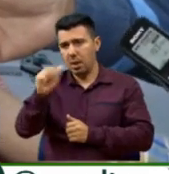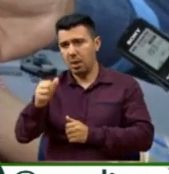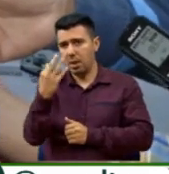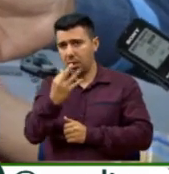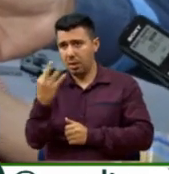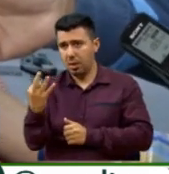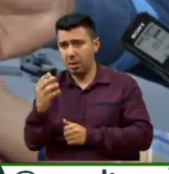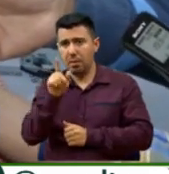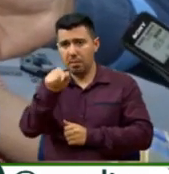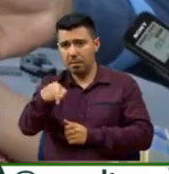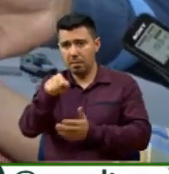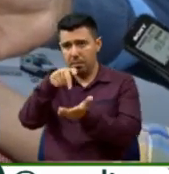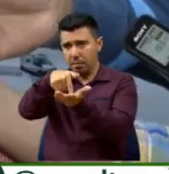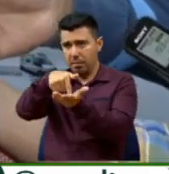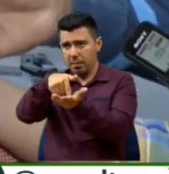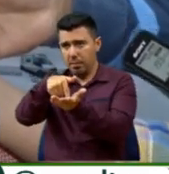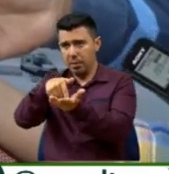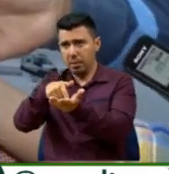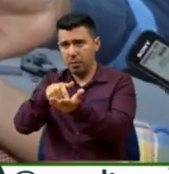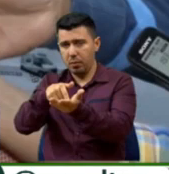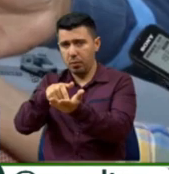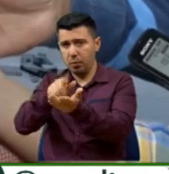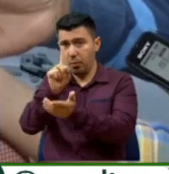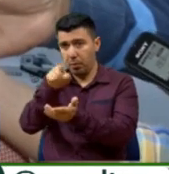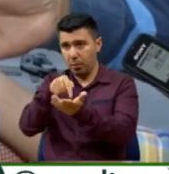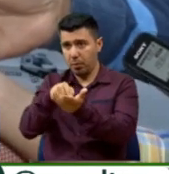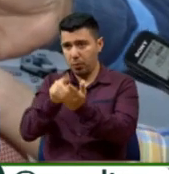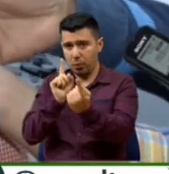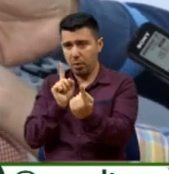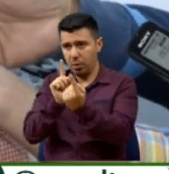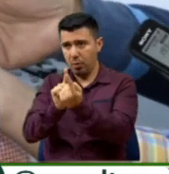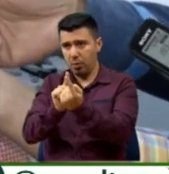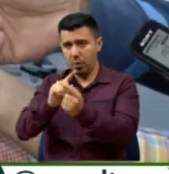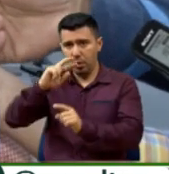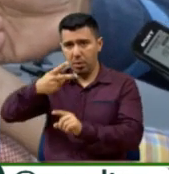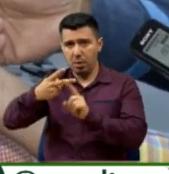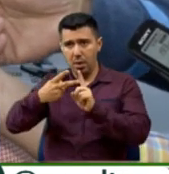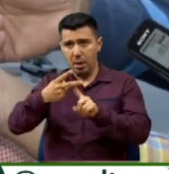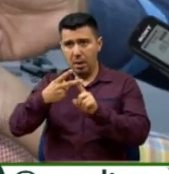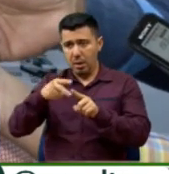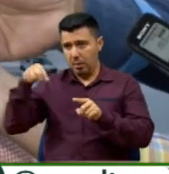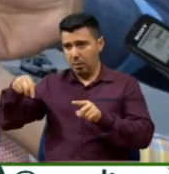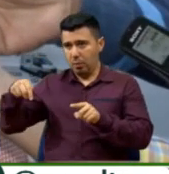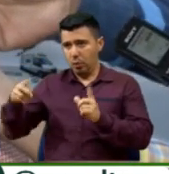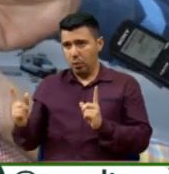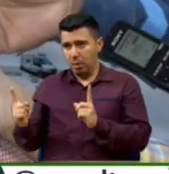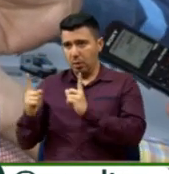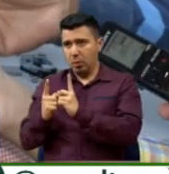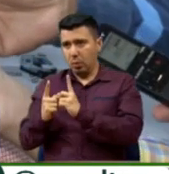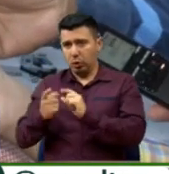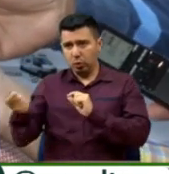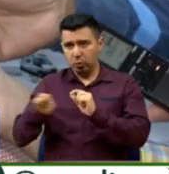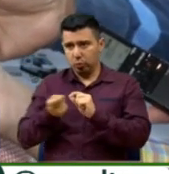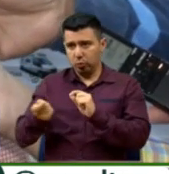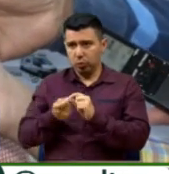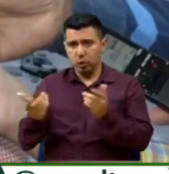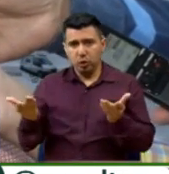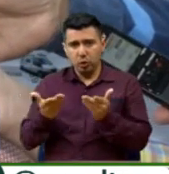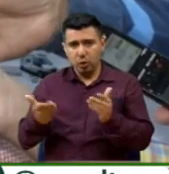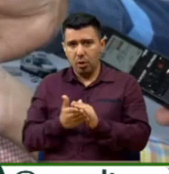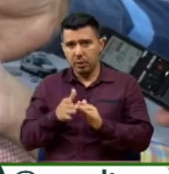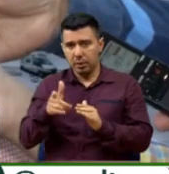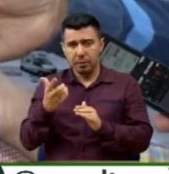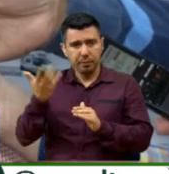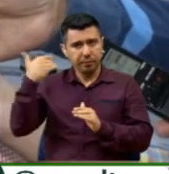primer punto de encuentro. El segundo punto de encuentro, que está ubicado cerca a donde estaba